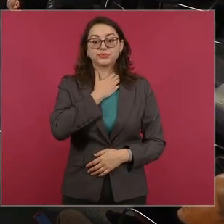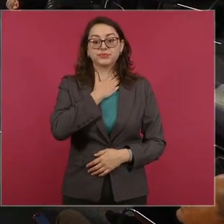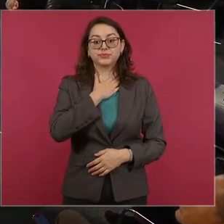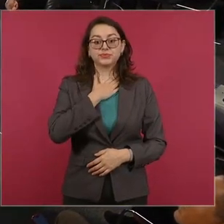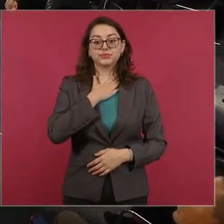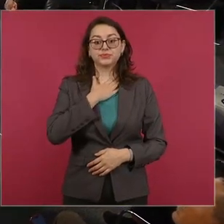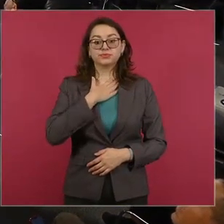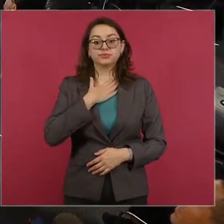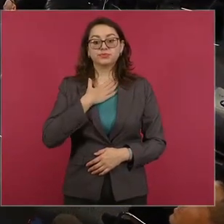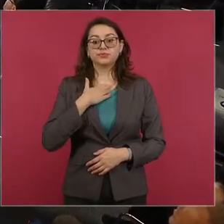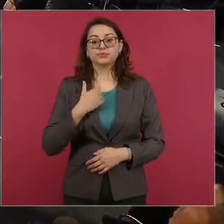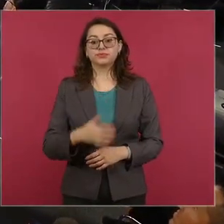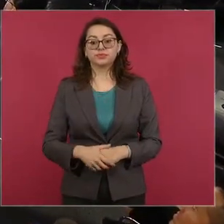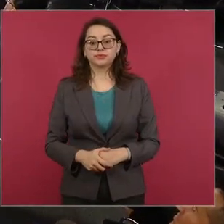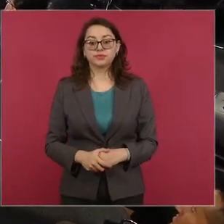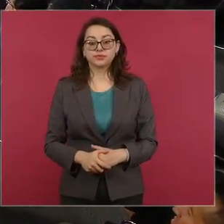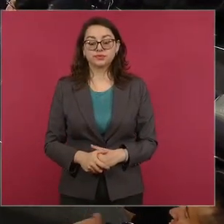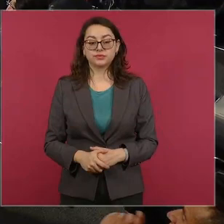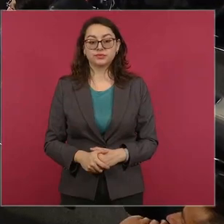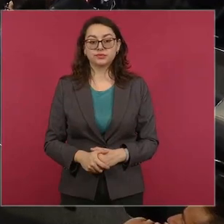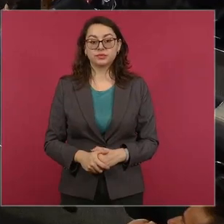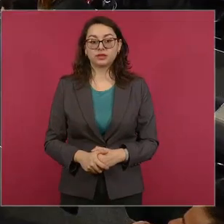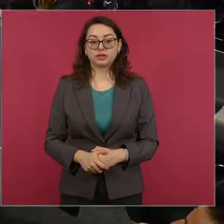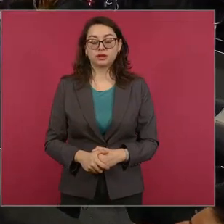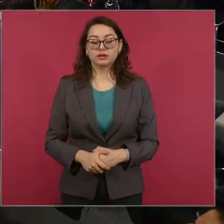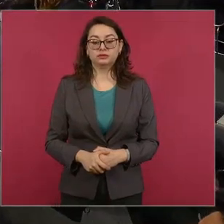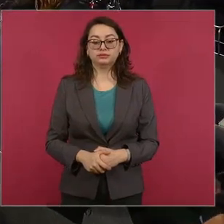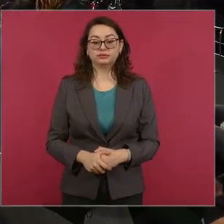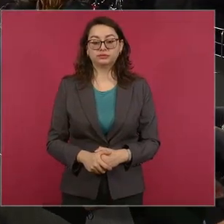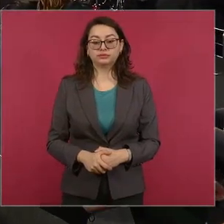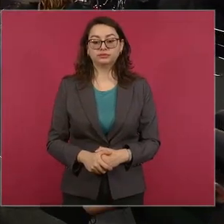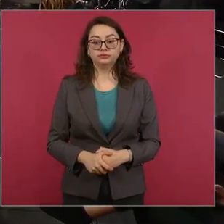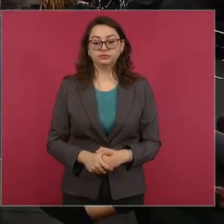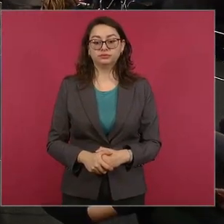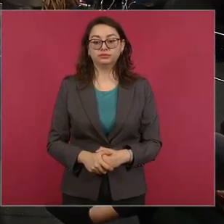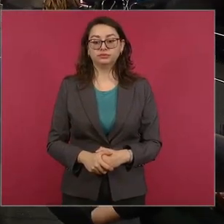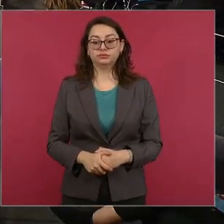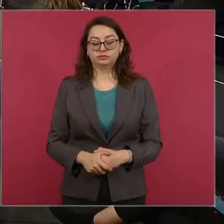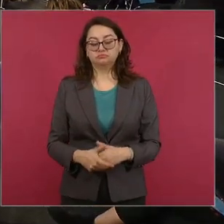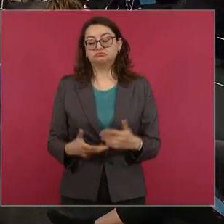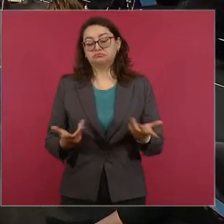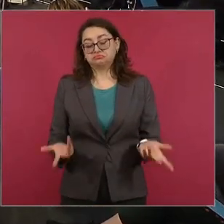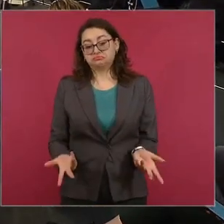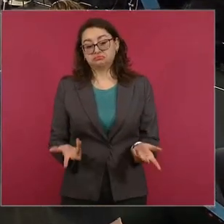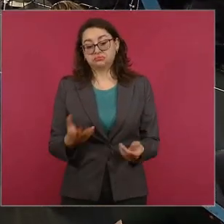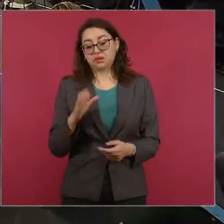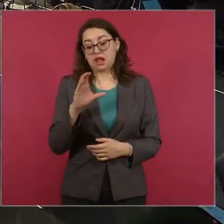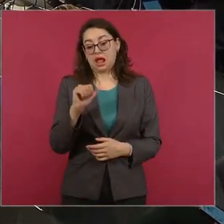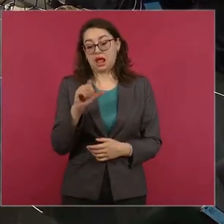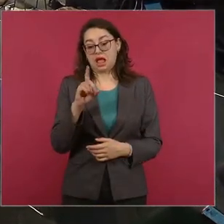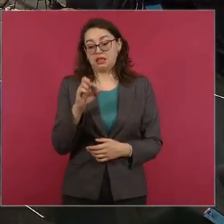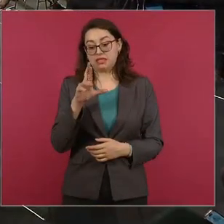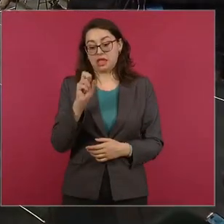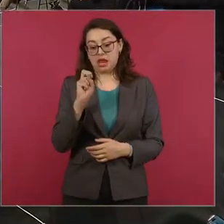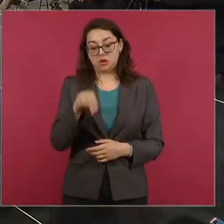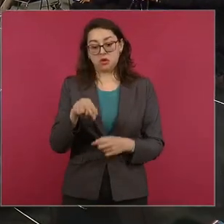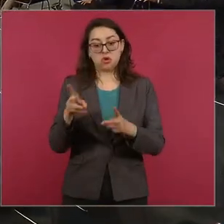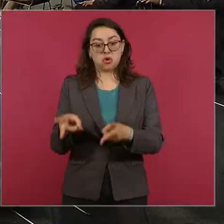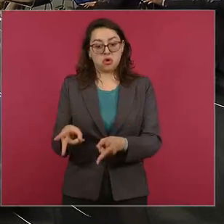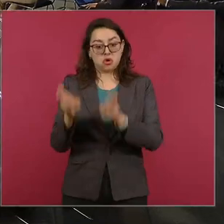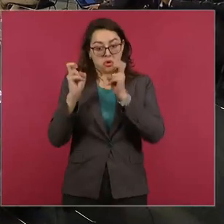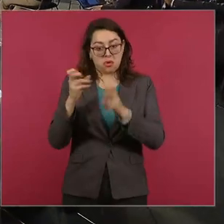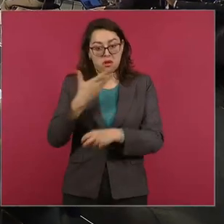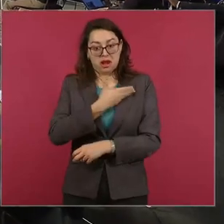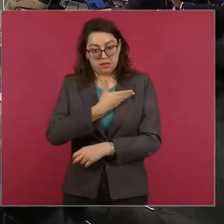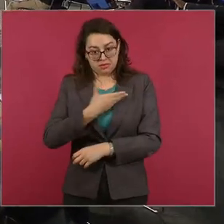está Calderón impuesto este señor en el Cisen pero